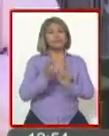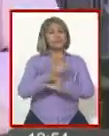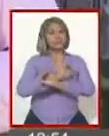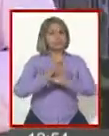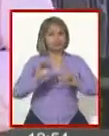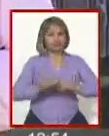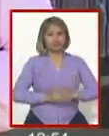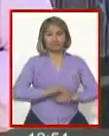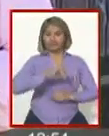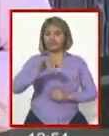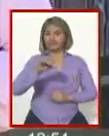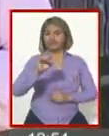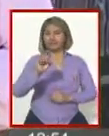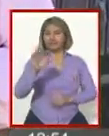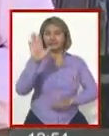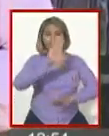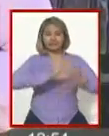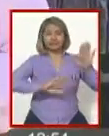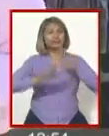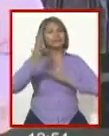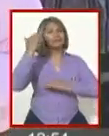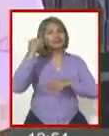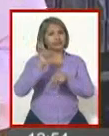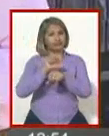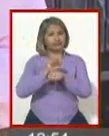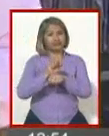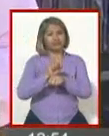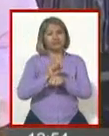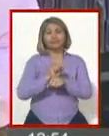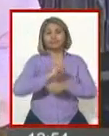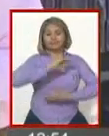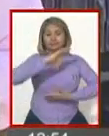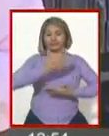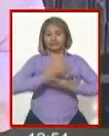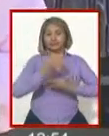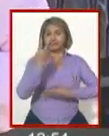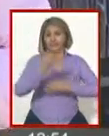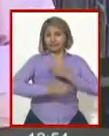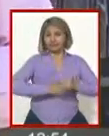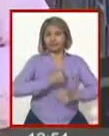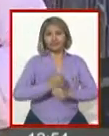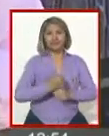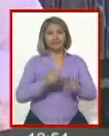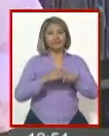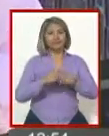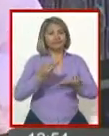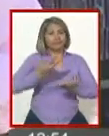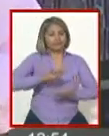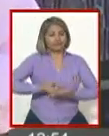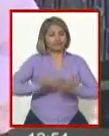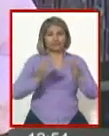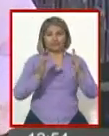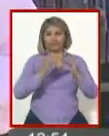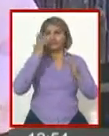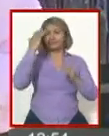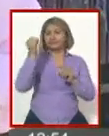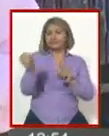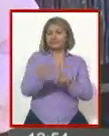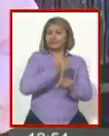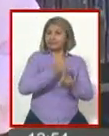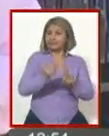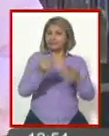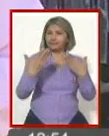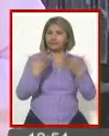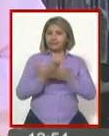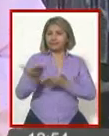¡Nadie corrió gasto por él! ¡Nadie! José Clementelli se encuentra preocupado puesto que tiene que trabajar para mantener a su hijo de 4 años. Sin embargo, está postrado en una cama debido a los golpes